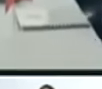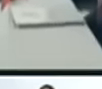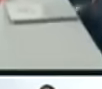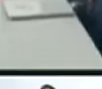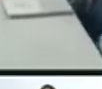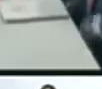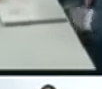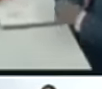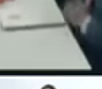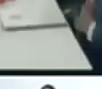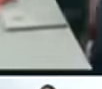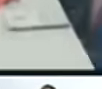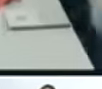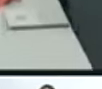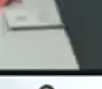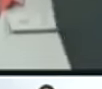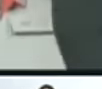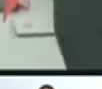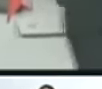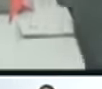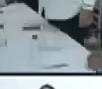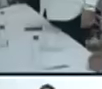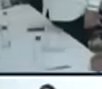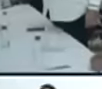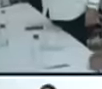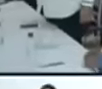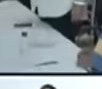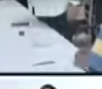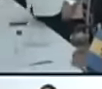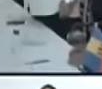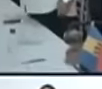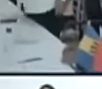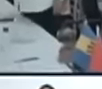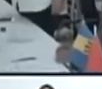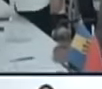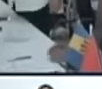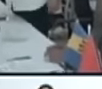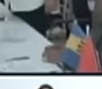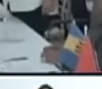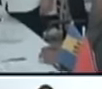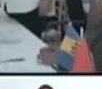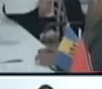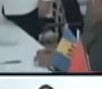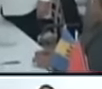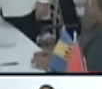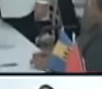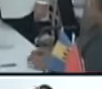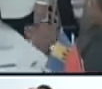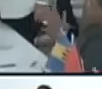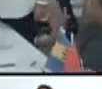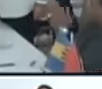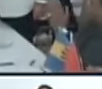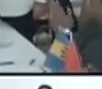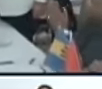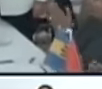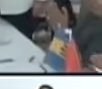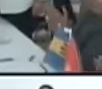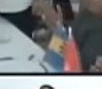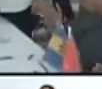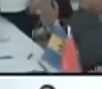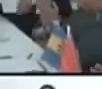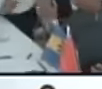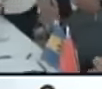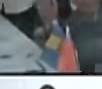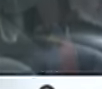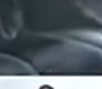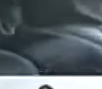derecho internacional moderno, no lo reconoce. En base al Acuerdo de Ginebra, no lo